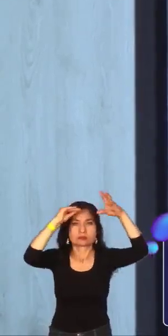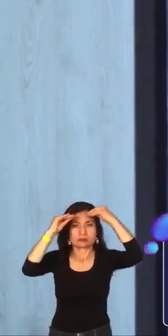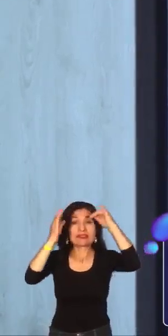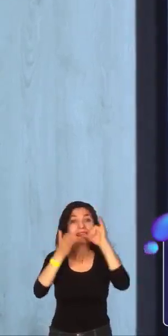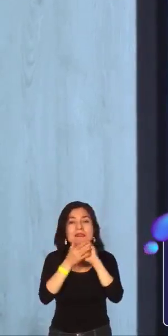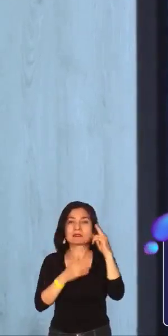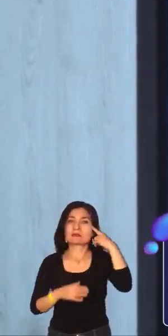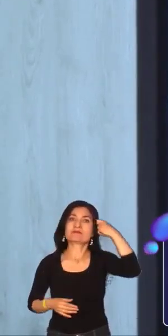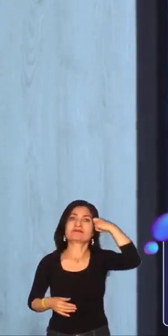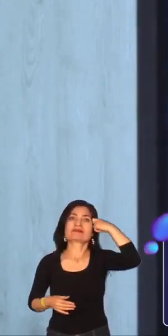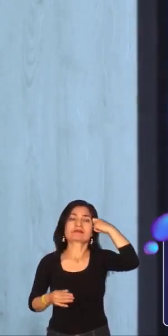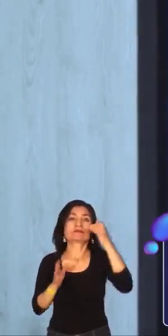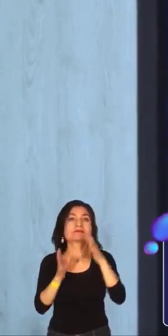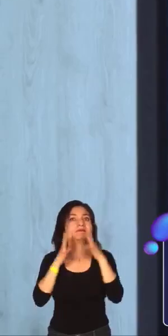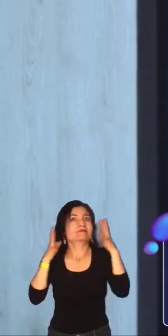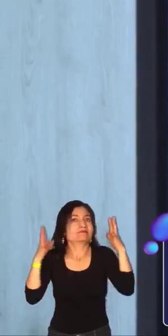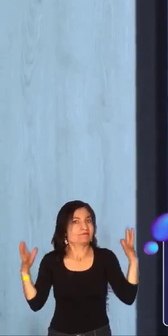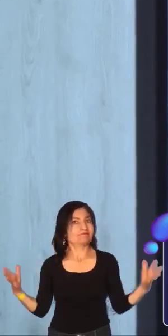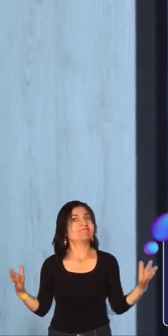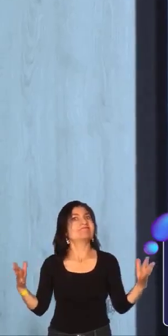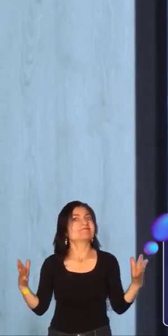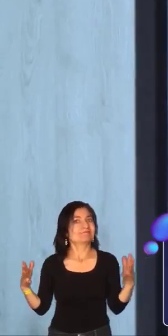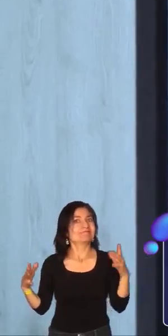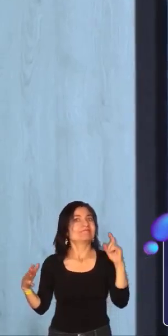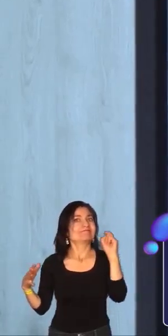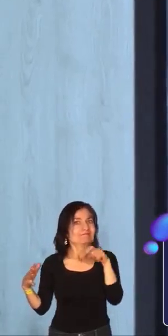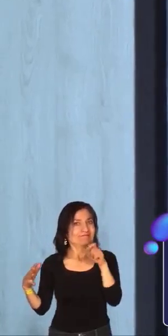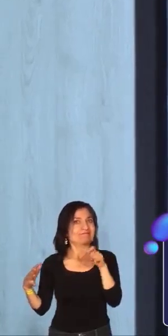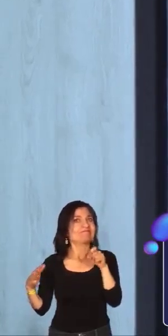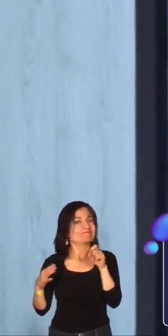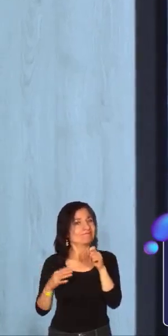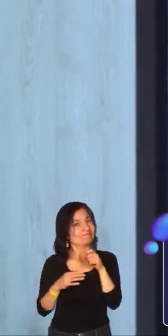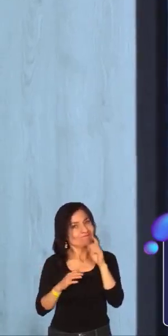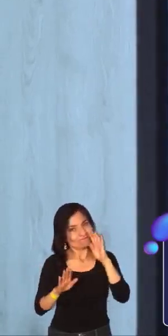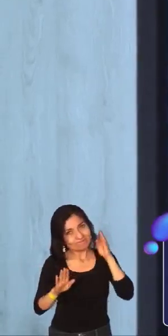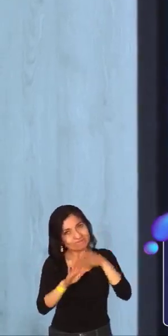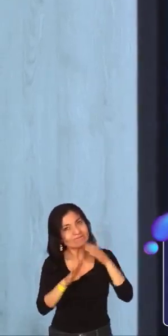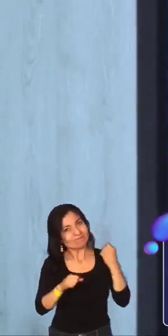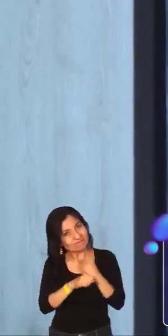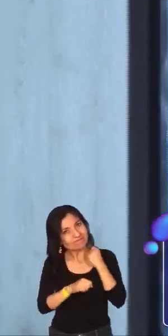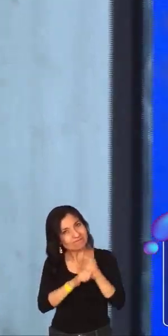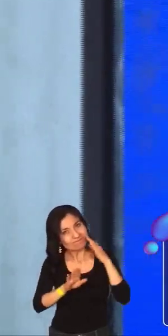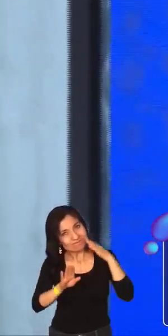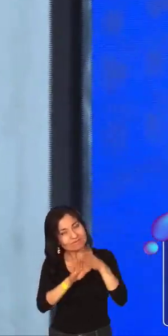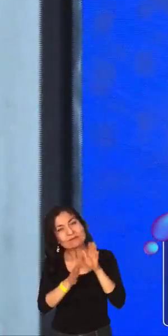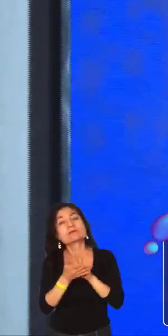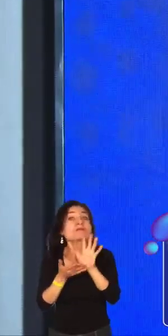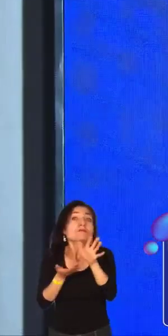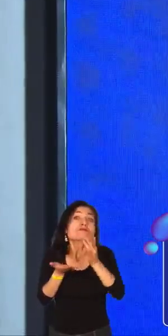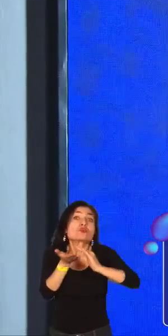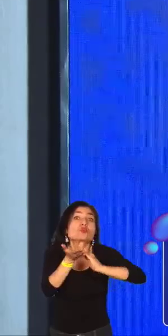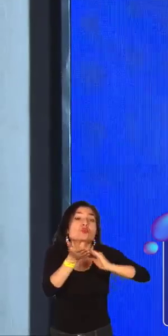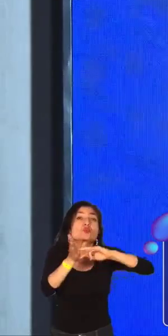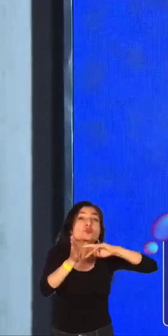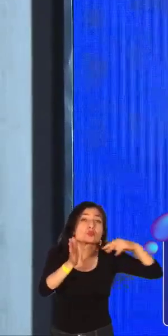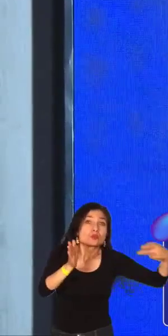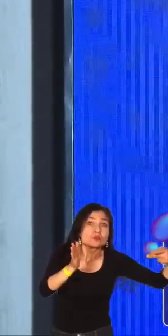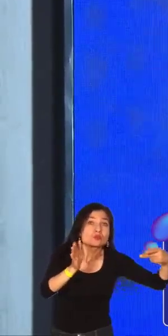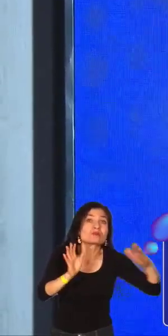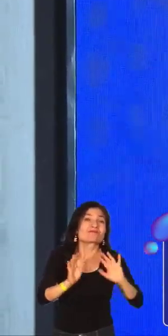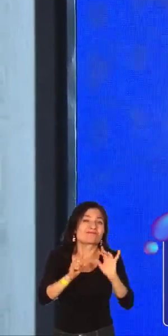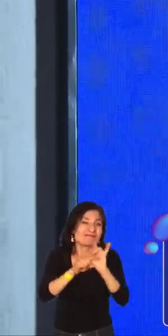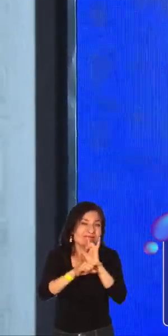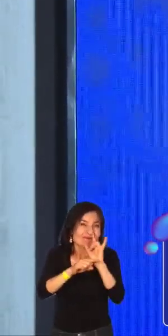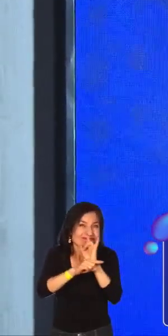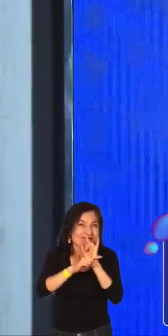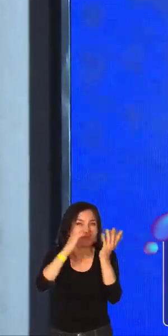que también hay que trabajar. Además, ¿cuáles son las soluciones de tecnologías de información que voy a utilizar? ¿Cuáles serán mis prioridades?